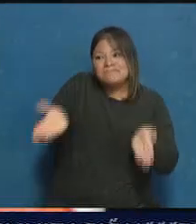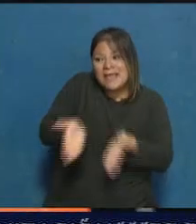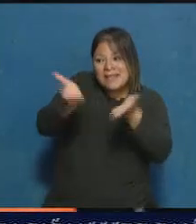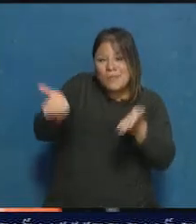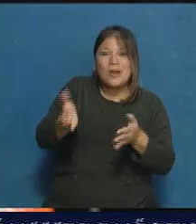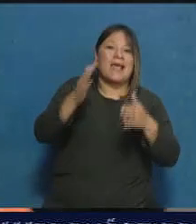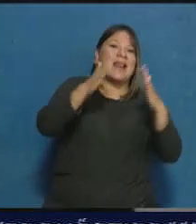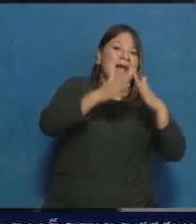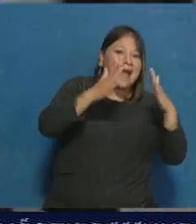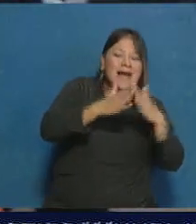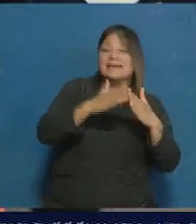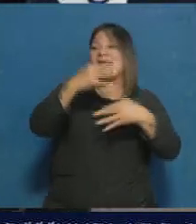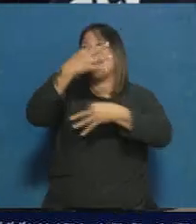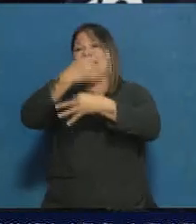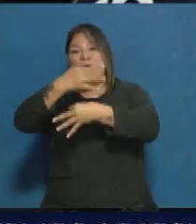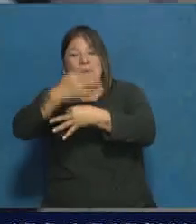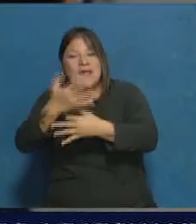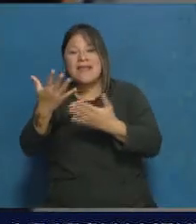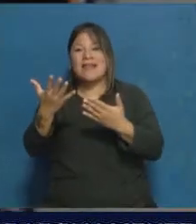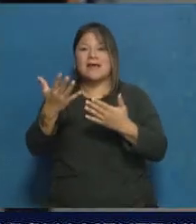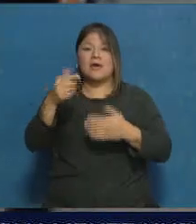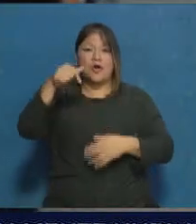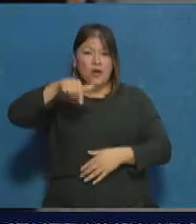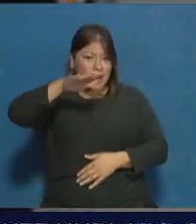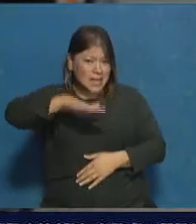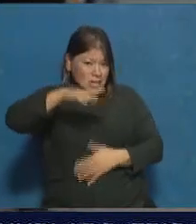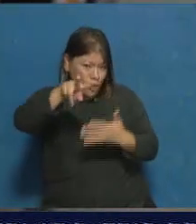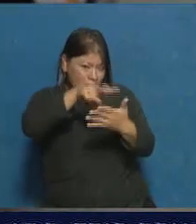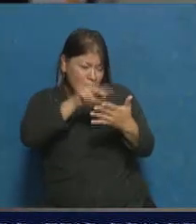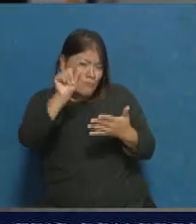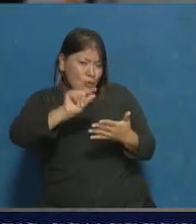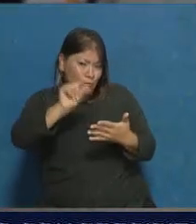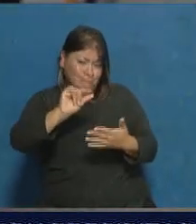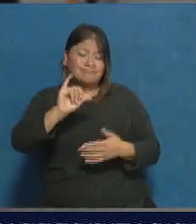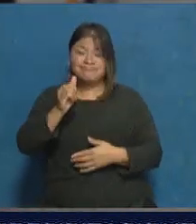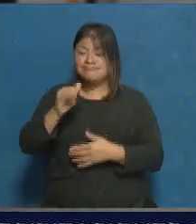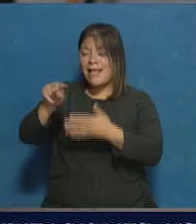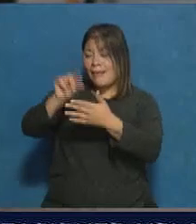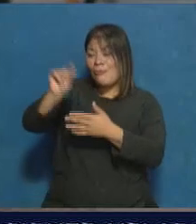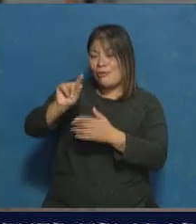en la escuela. Hoy los chicos leen menos. Leen menos y leen mal.